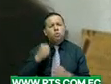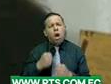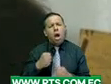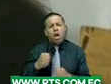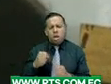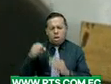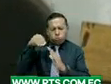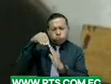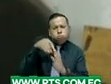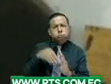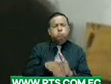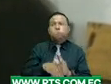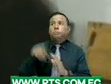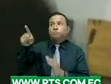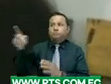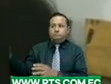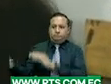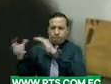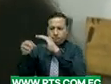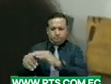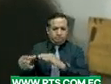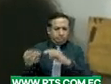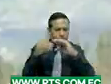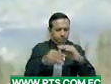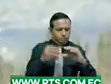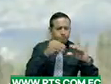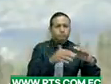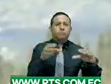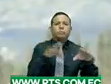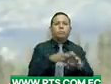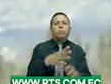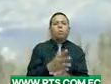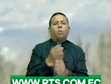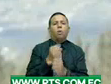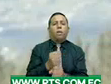20 grados y de menos 8 a 2 grados. Informo, Marilyn Jaramillo.